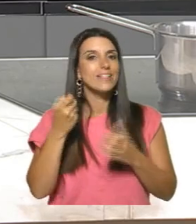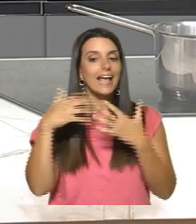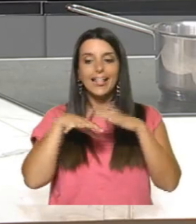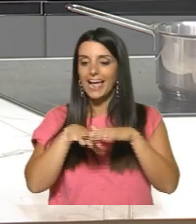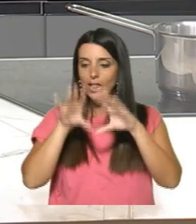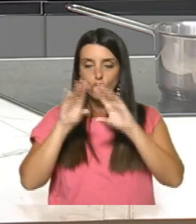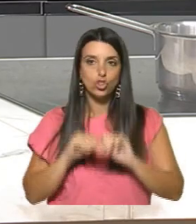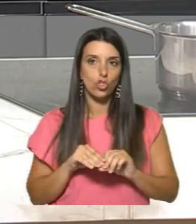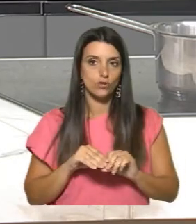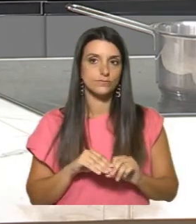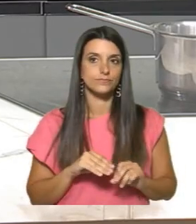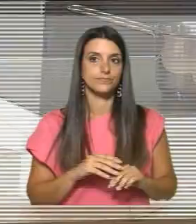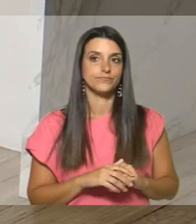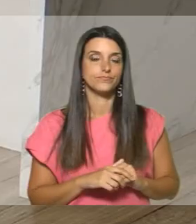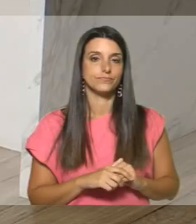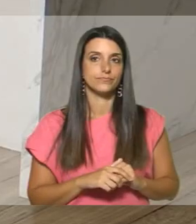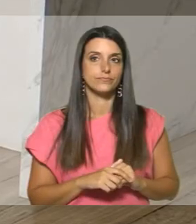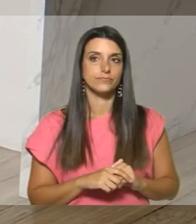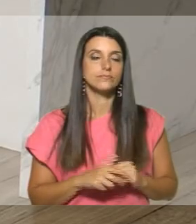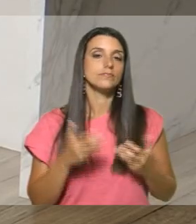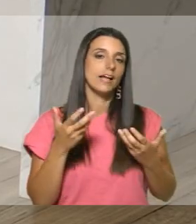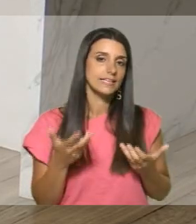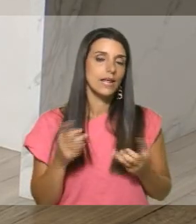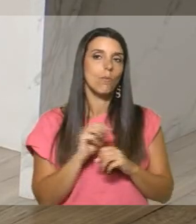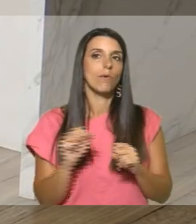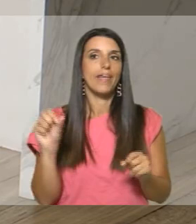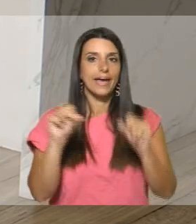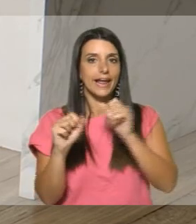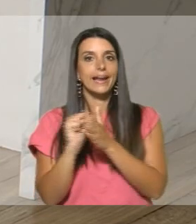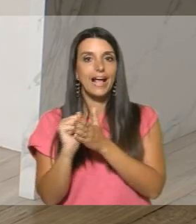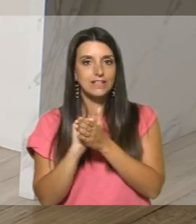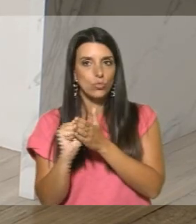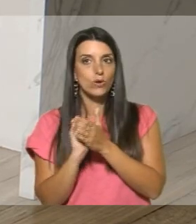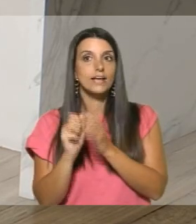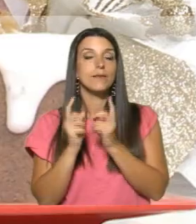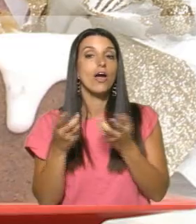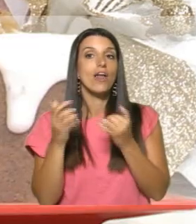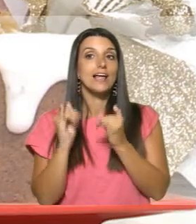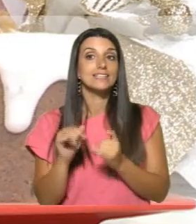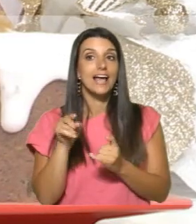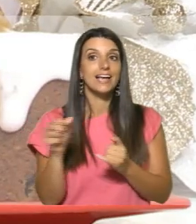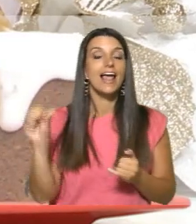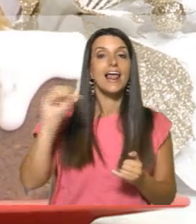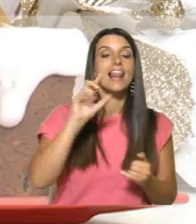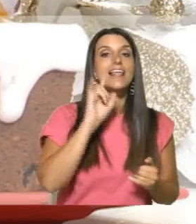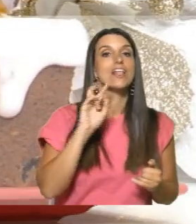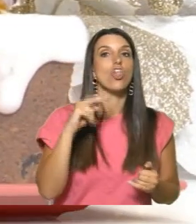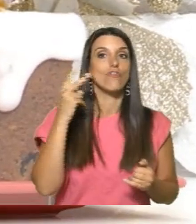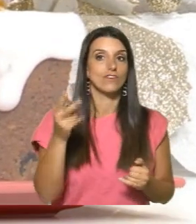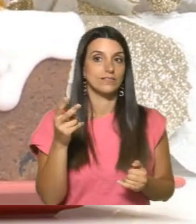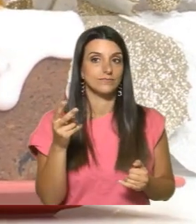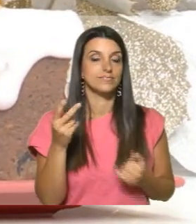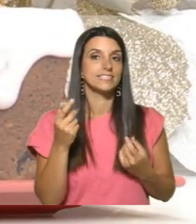azúcar impalpable. ¿Está? Si querés, acá también le puedes agregar un poquito de ralladura. Y ahora sí, acá vas a agregar la crema de leche.